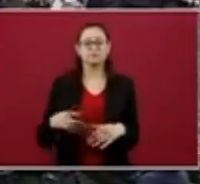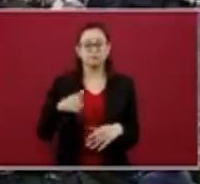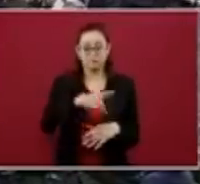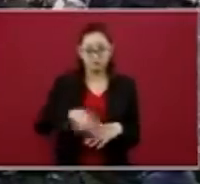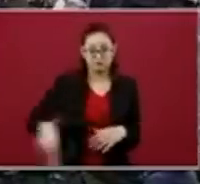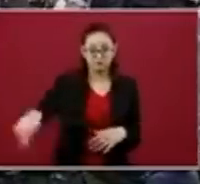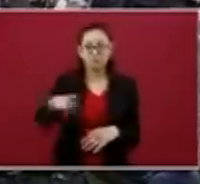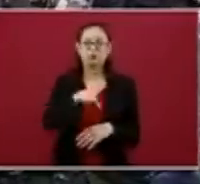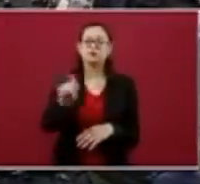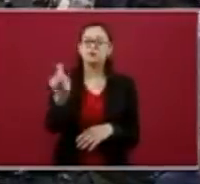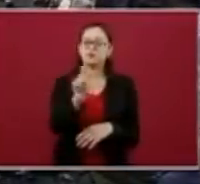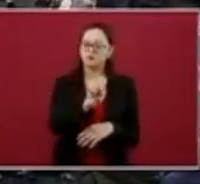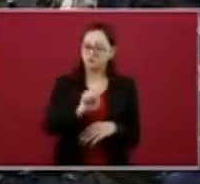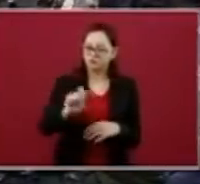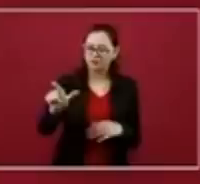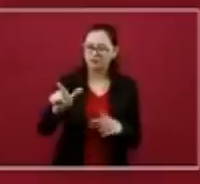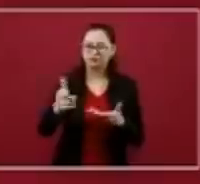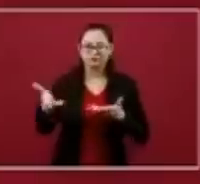profesional, fraterno,